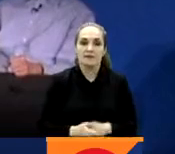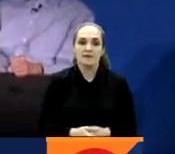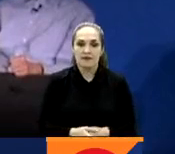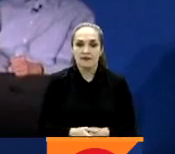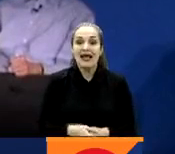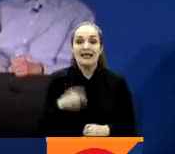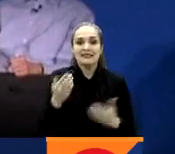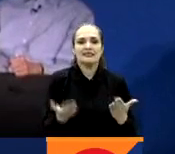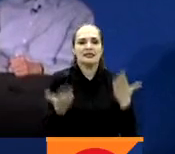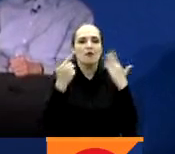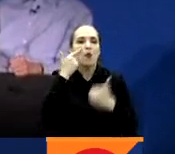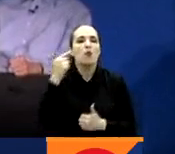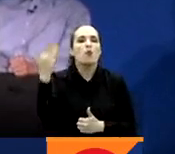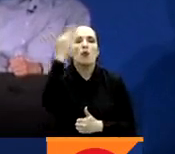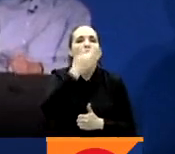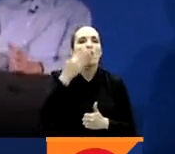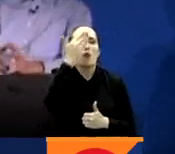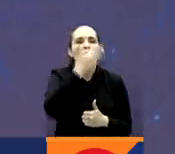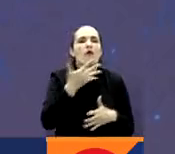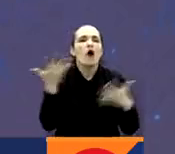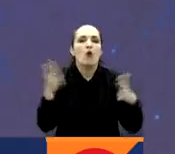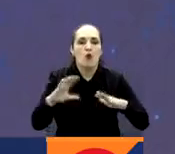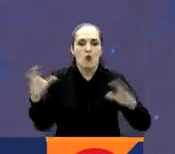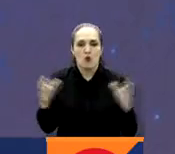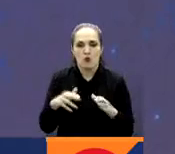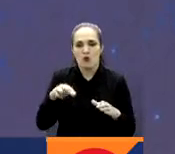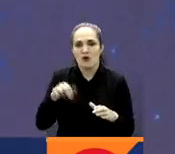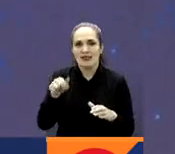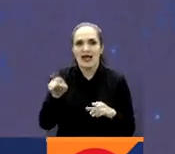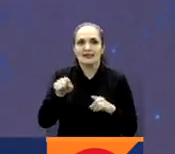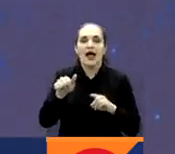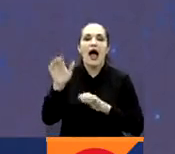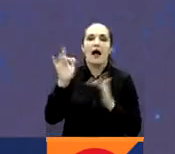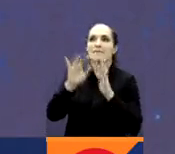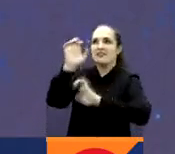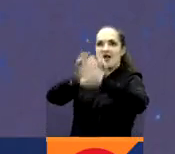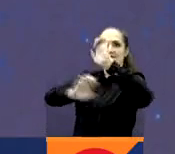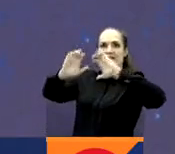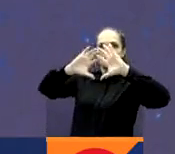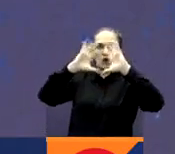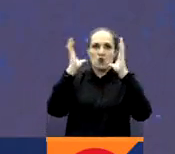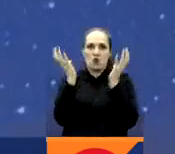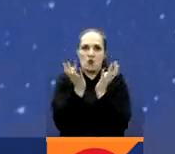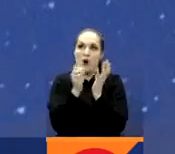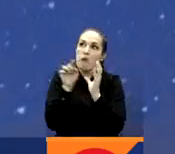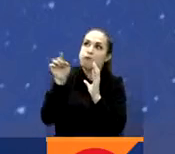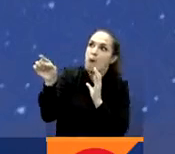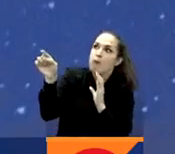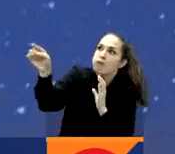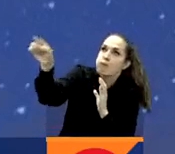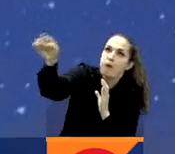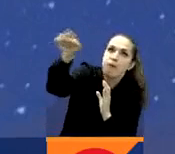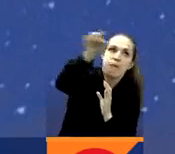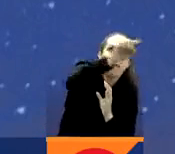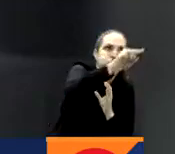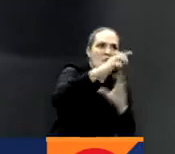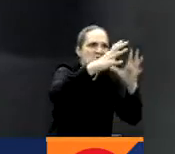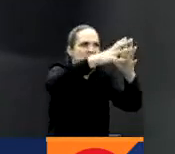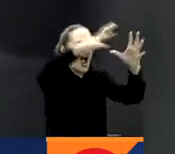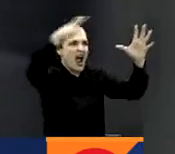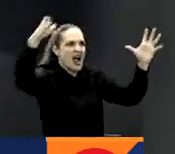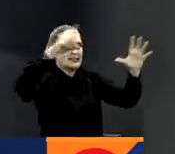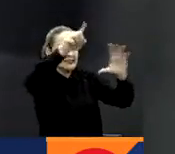servirán para este experimento de la oficina de coordinación de la defensa planetaria que está más interesada en los cuerpos que tienen un tamaño superior a los 140 metros